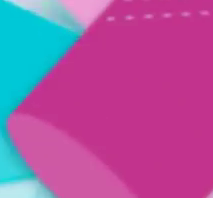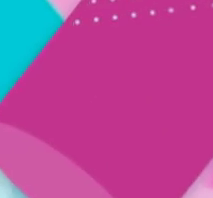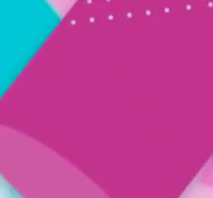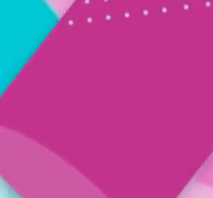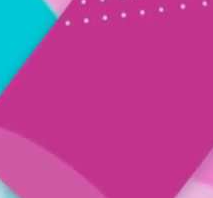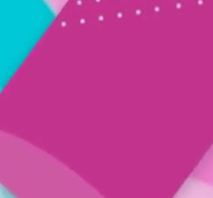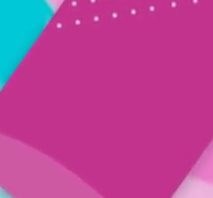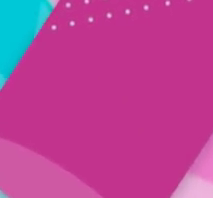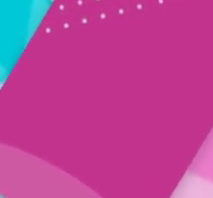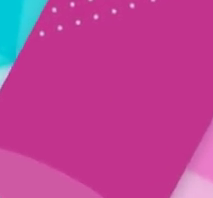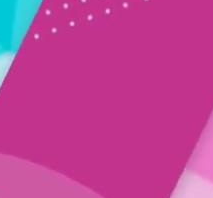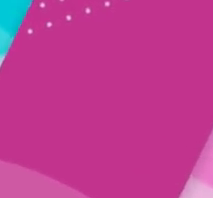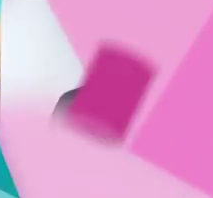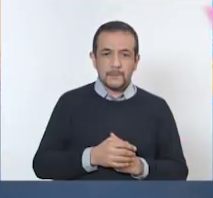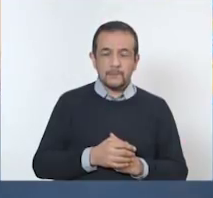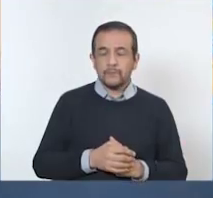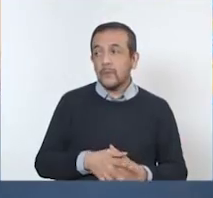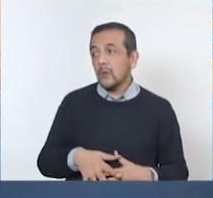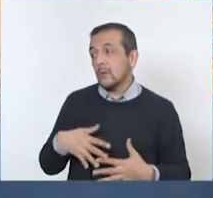hacer?